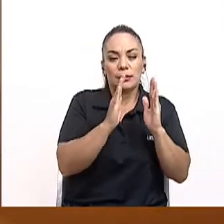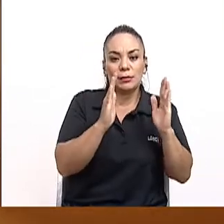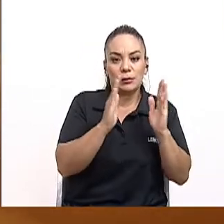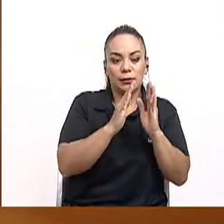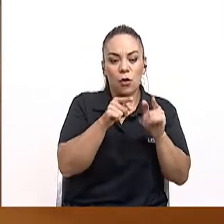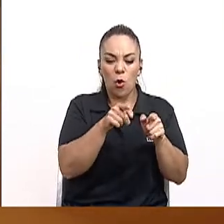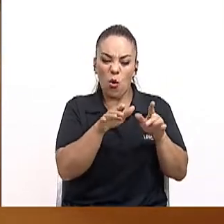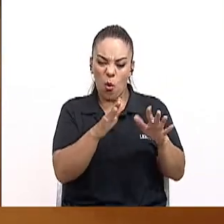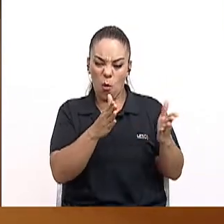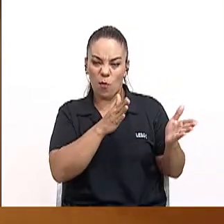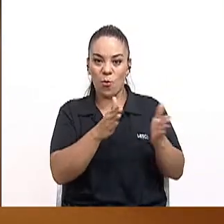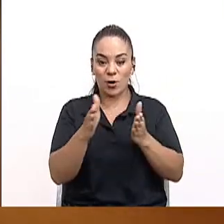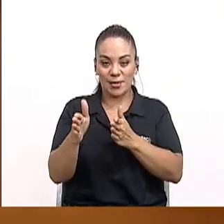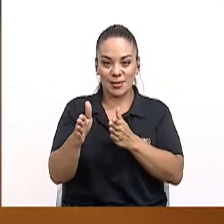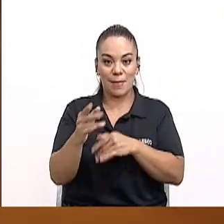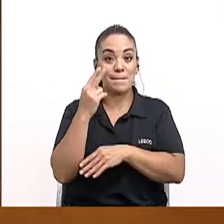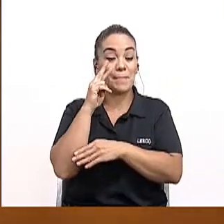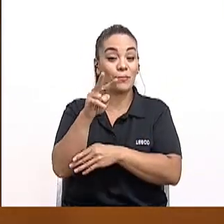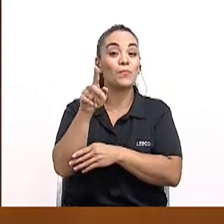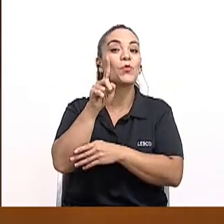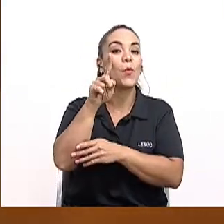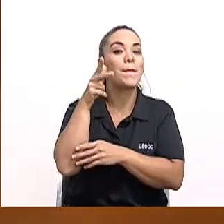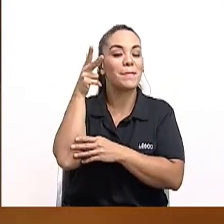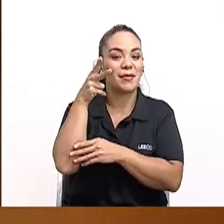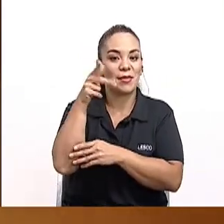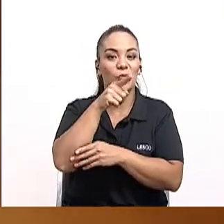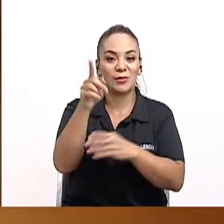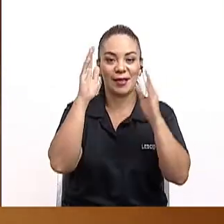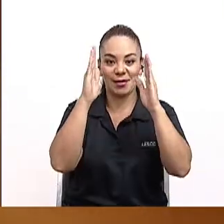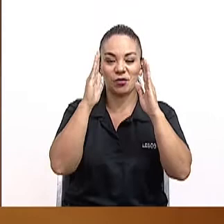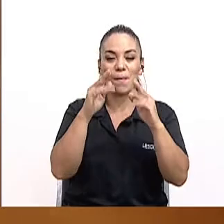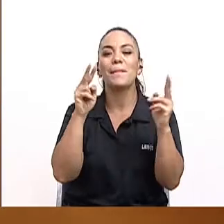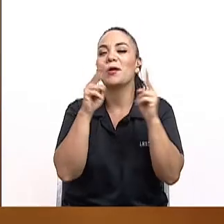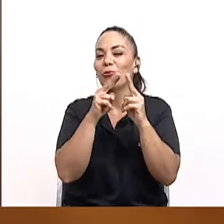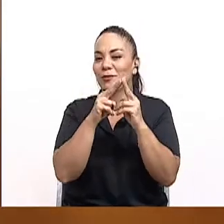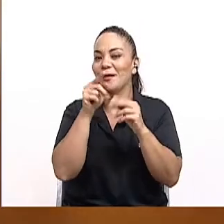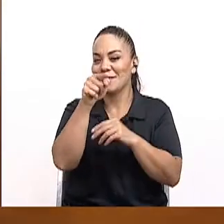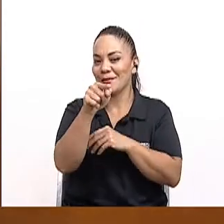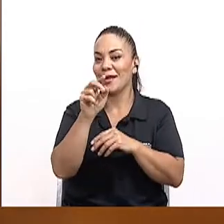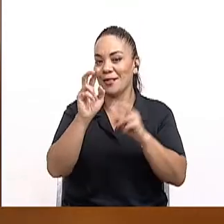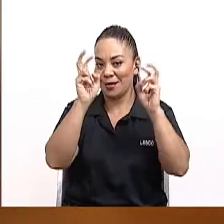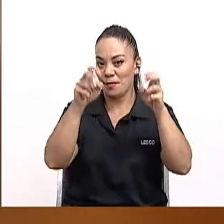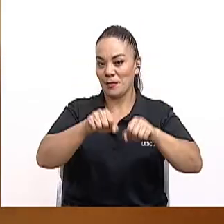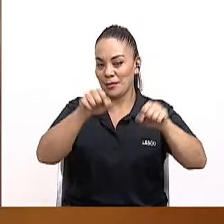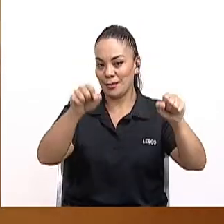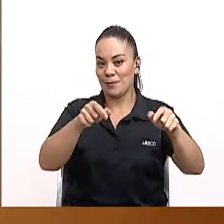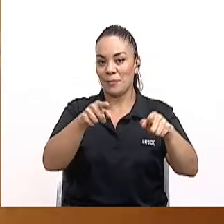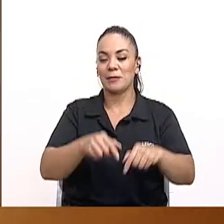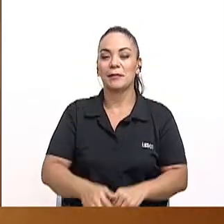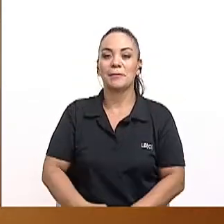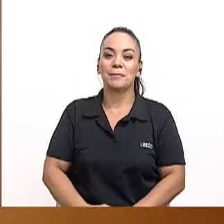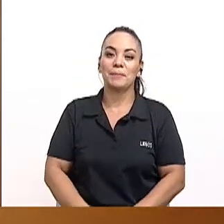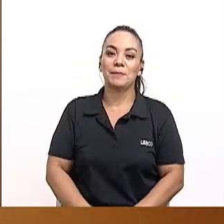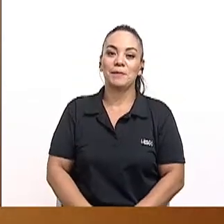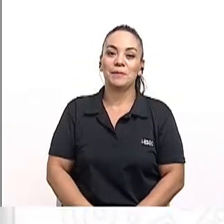electromagnético? Bueno, compartamos un video, presten mucha atención y conozcamos sobre este espectro.